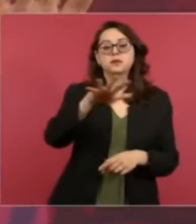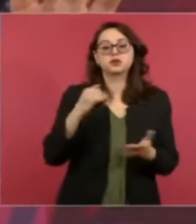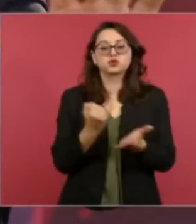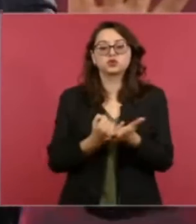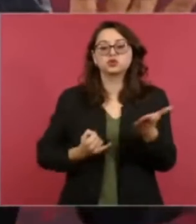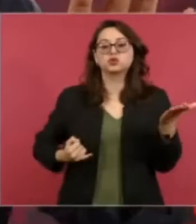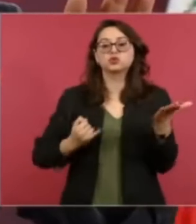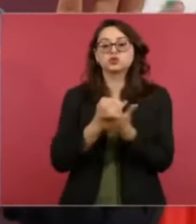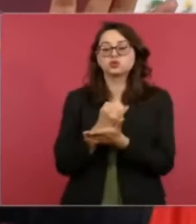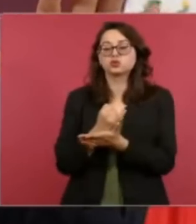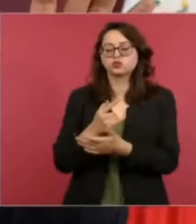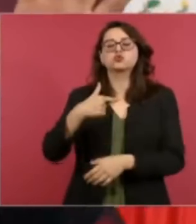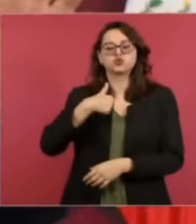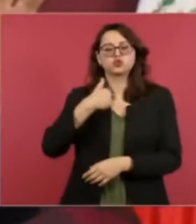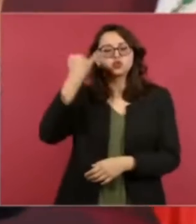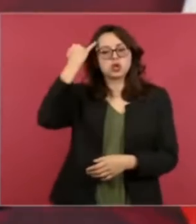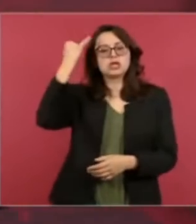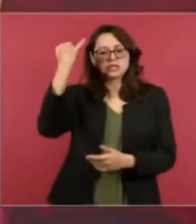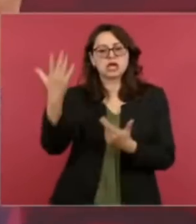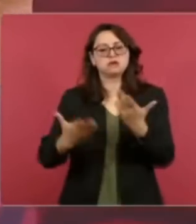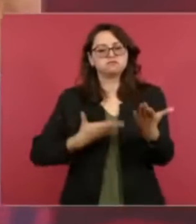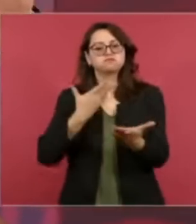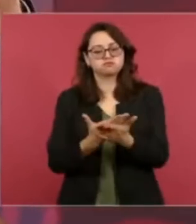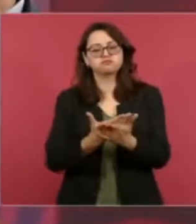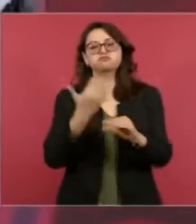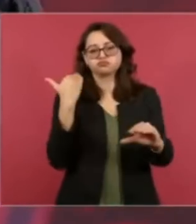Estoy esperando nada más